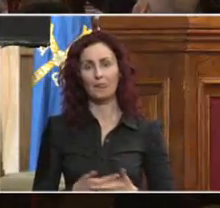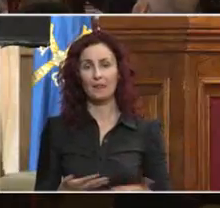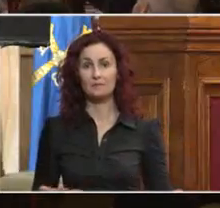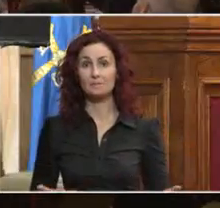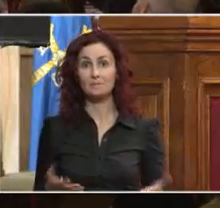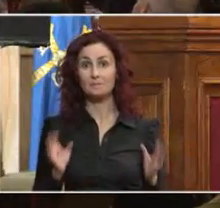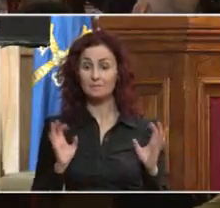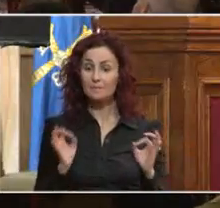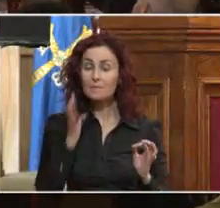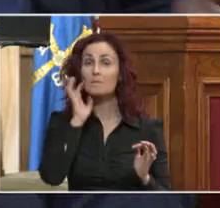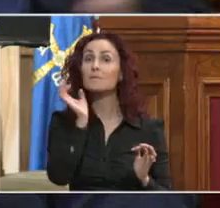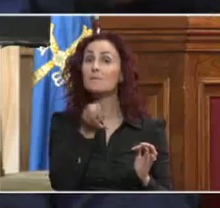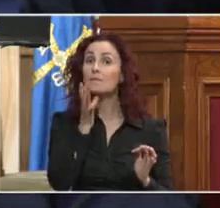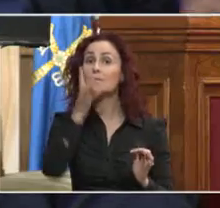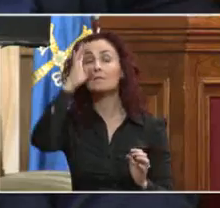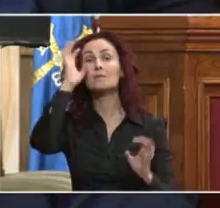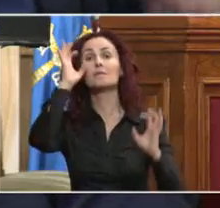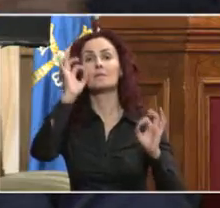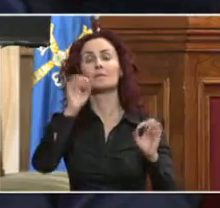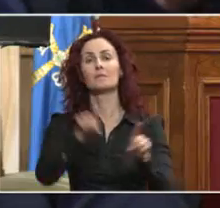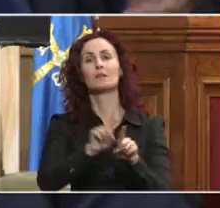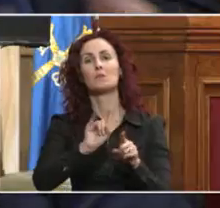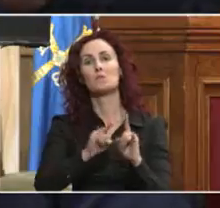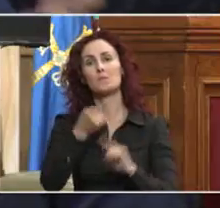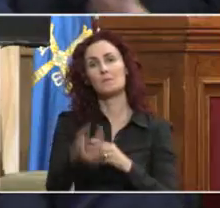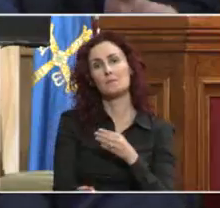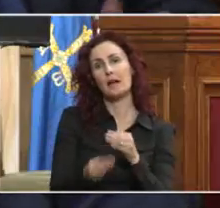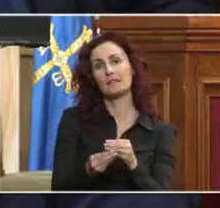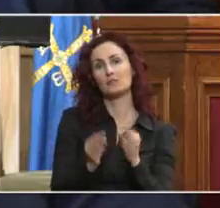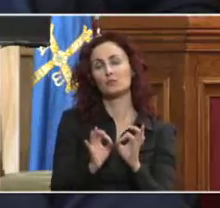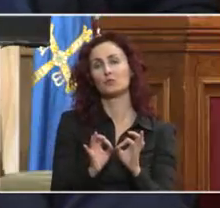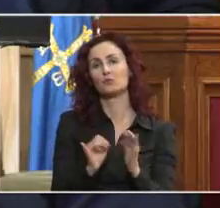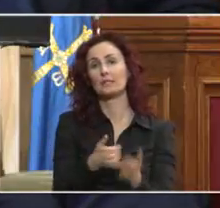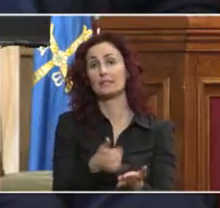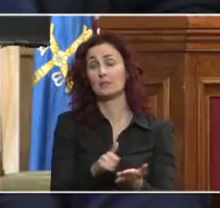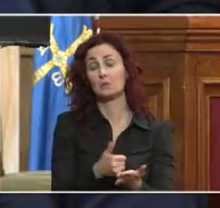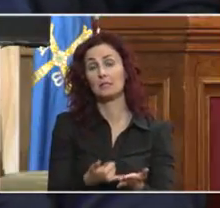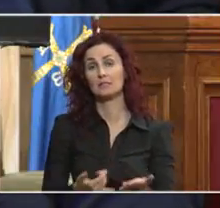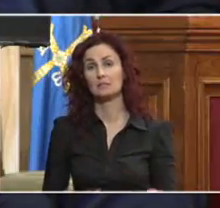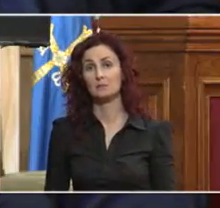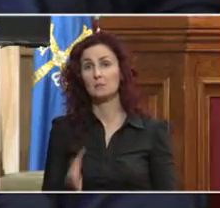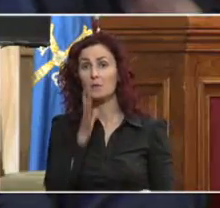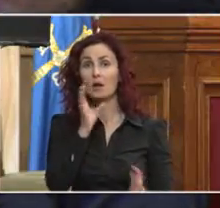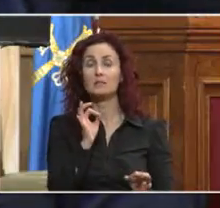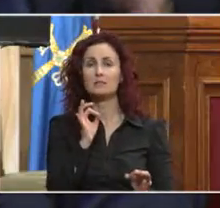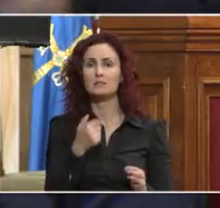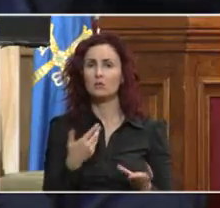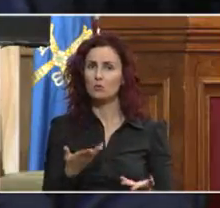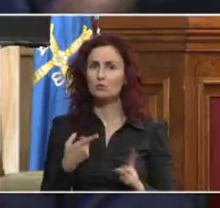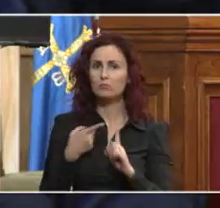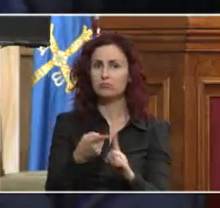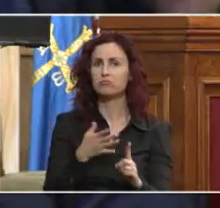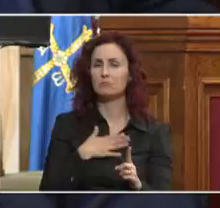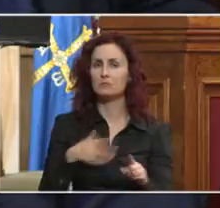la dirección, efectivamente, pero lógicamente que como materias complementarias hice toda la vida todo lo que hace un estudiante de dirección orquestal. Estudié